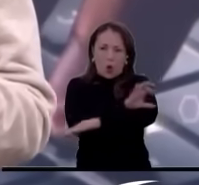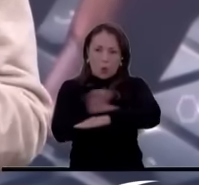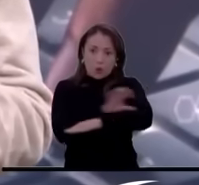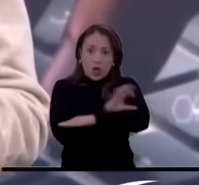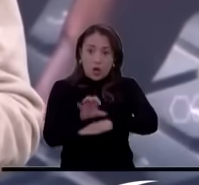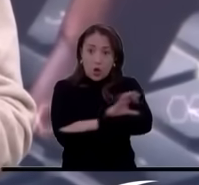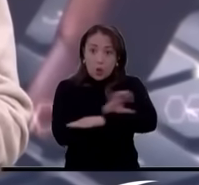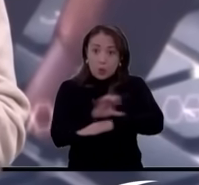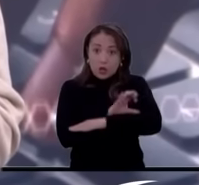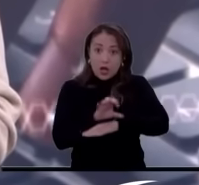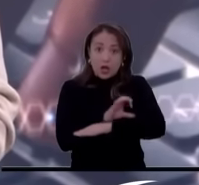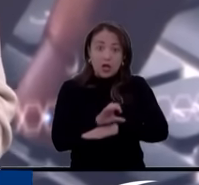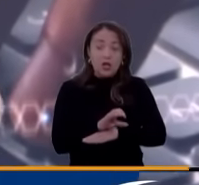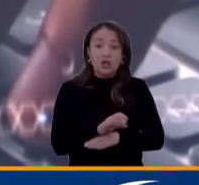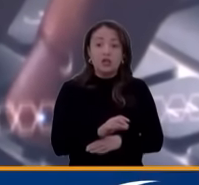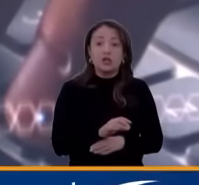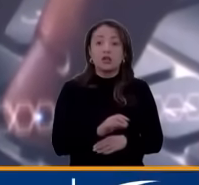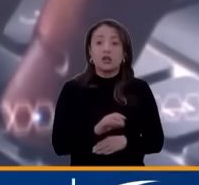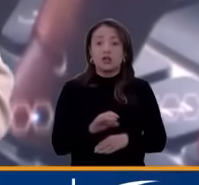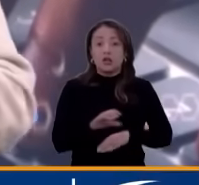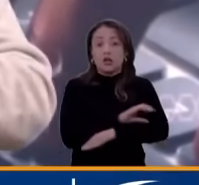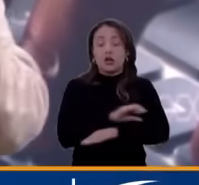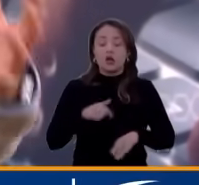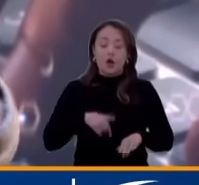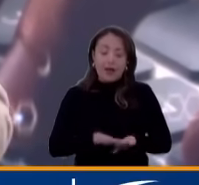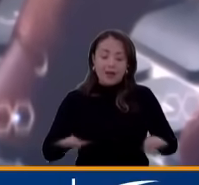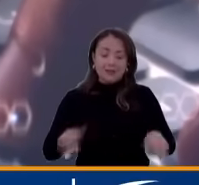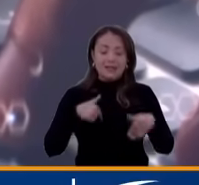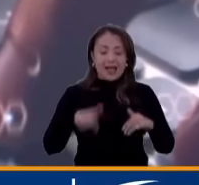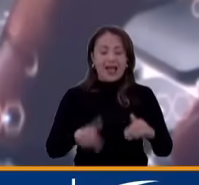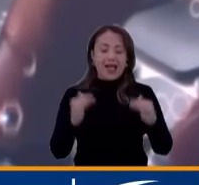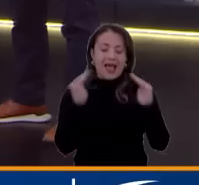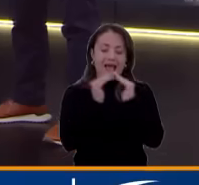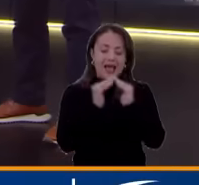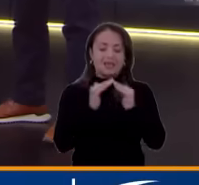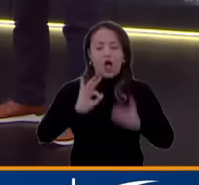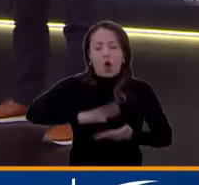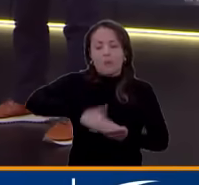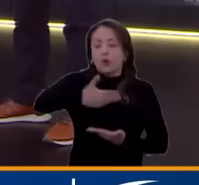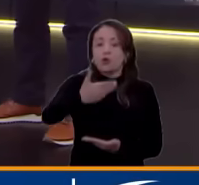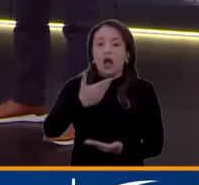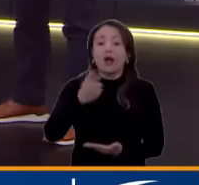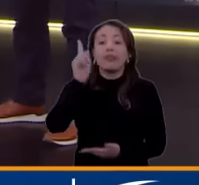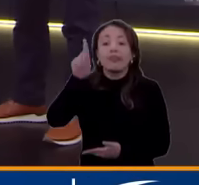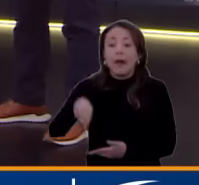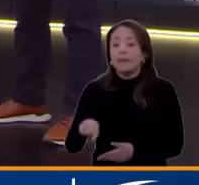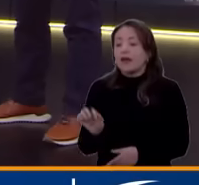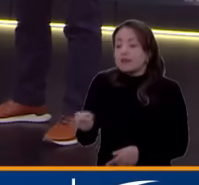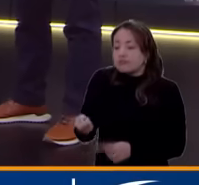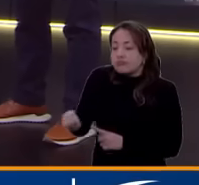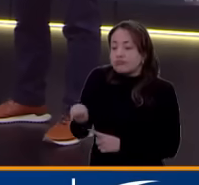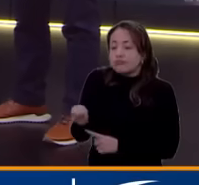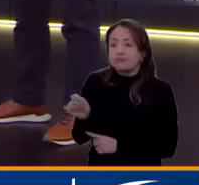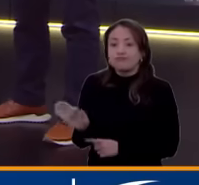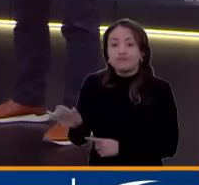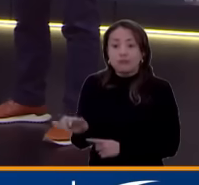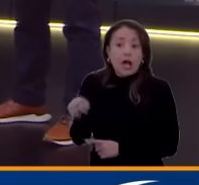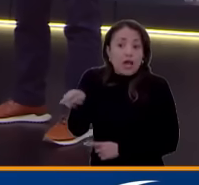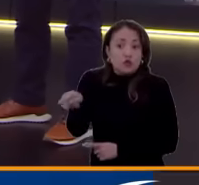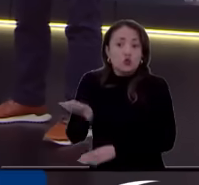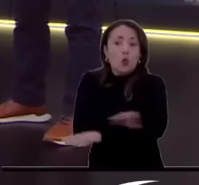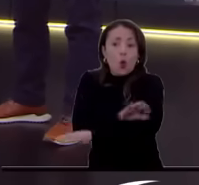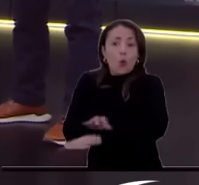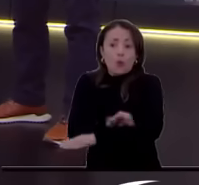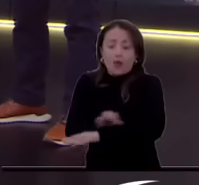computadores no son solamente el el computador de escritorio o el portable que tenemos en la casa un cajero un cajero electrónico es un computador un